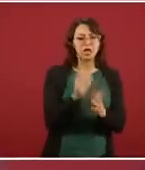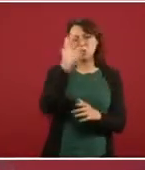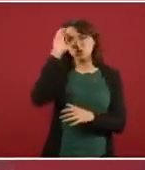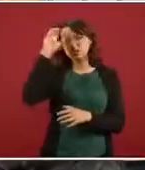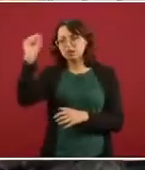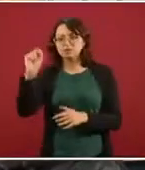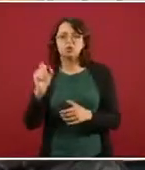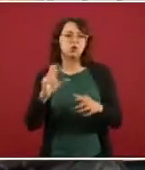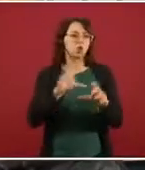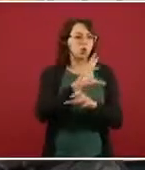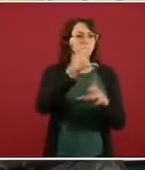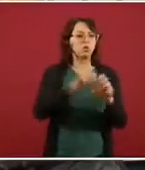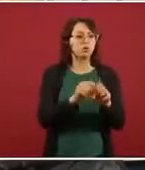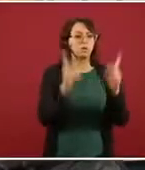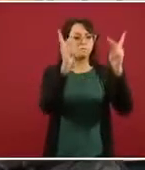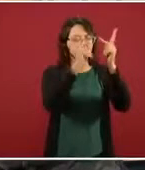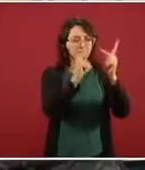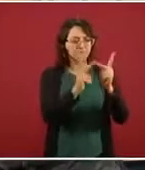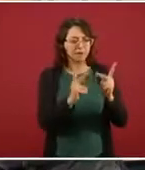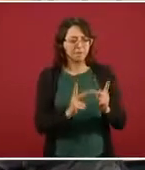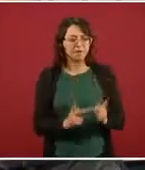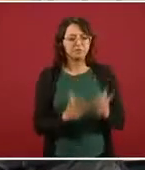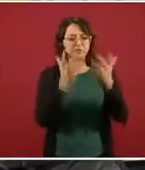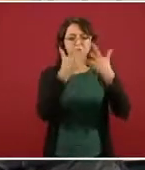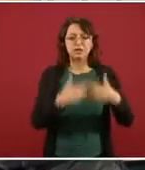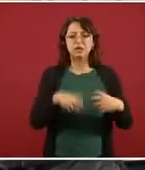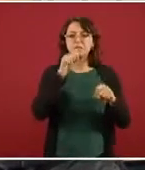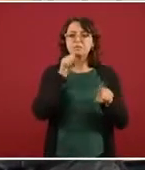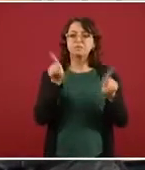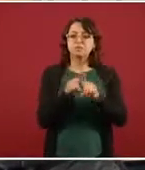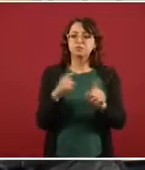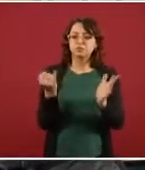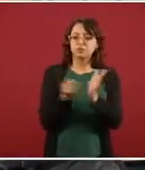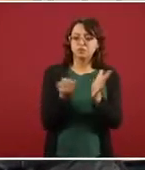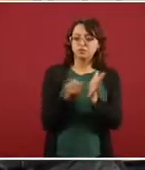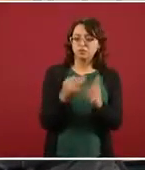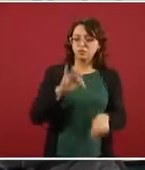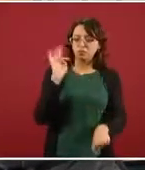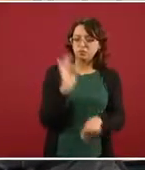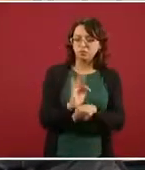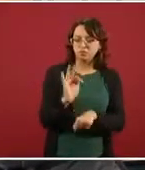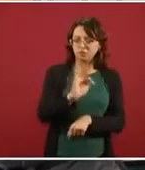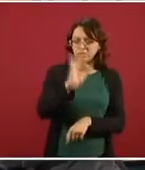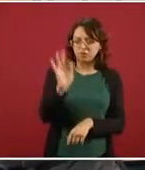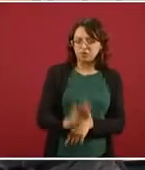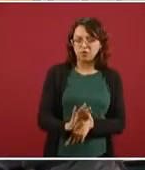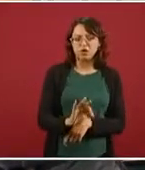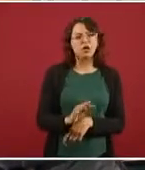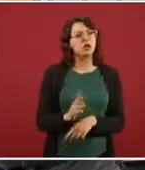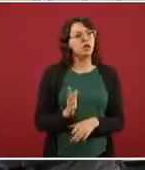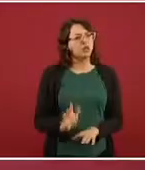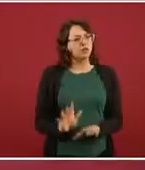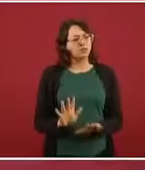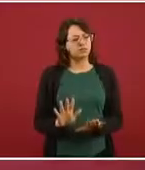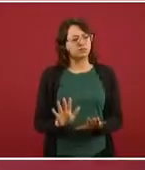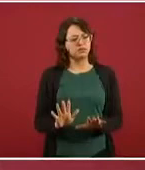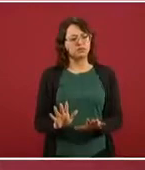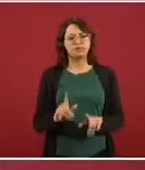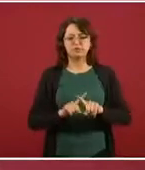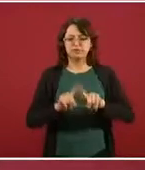y de incorporación y de incentivos no fiscales, porque hay reglas de la